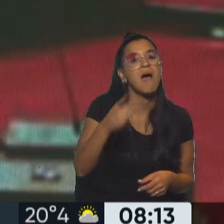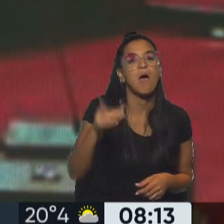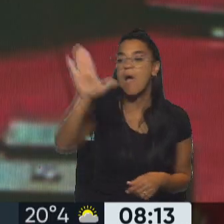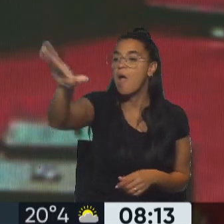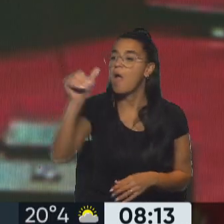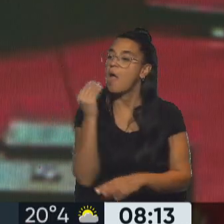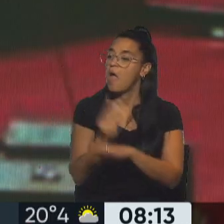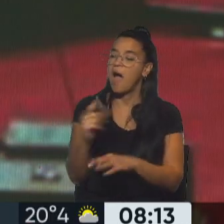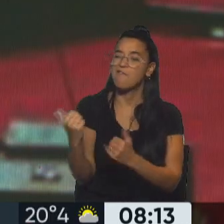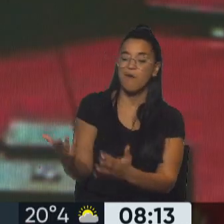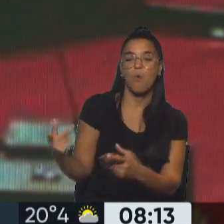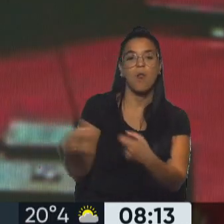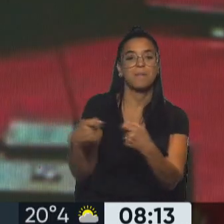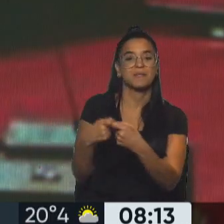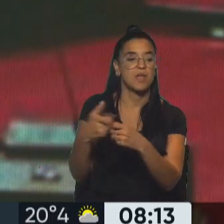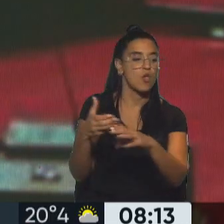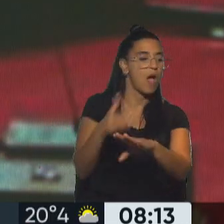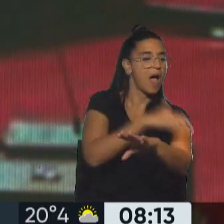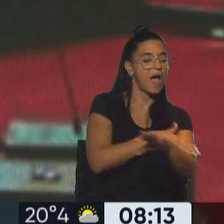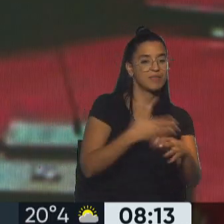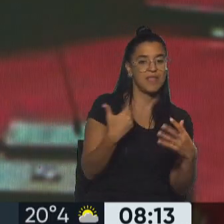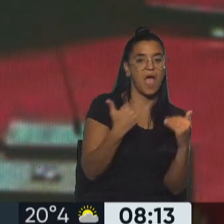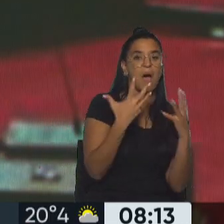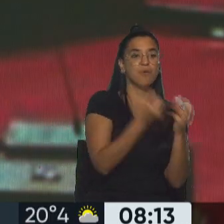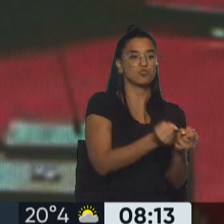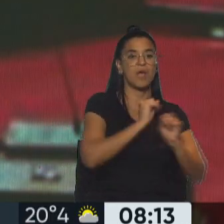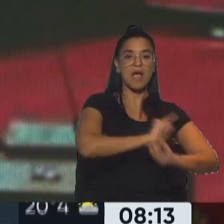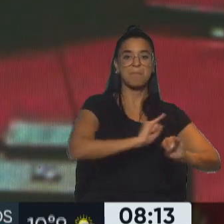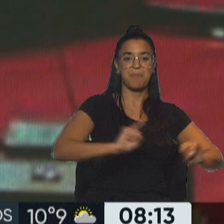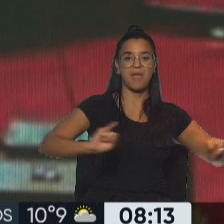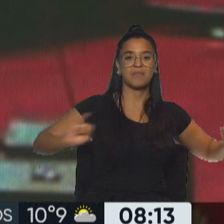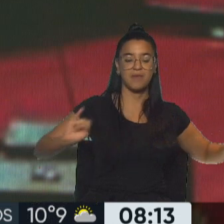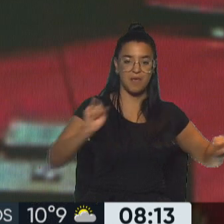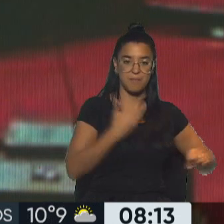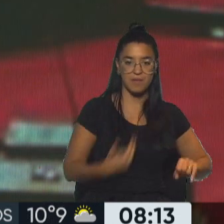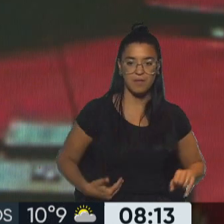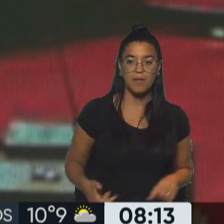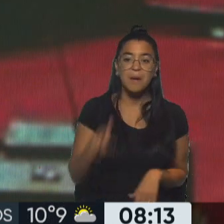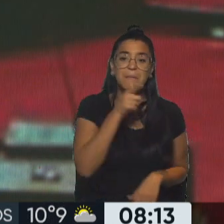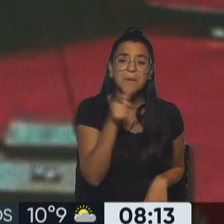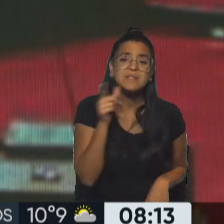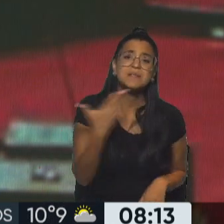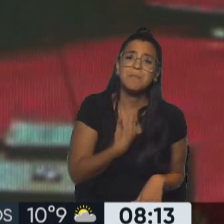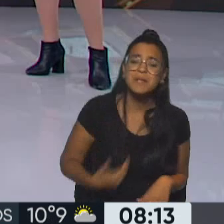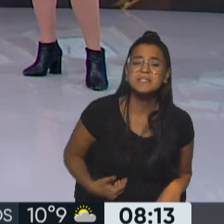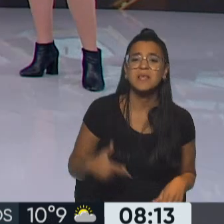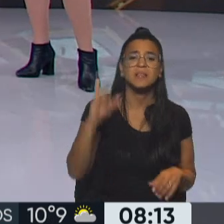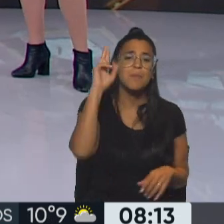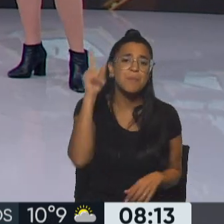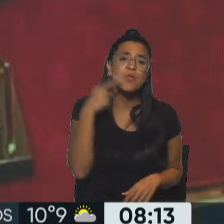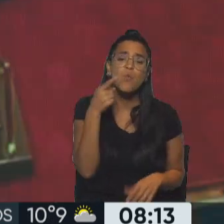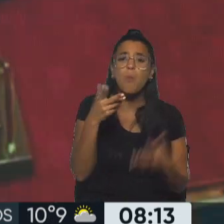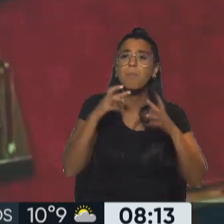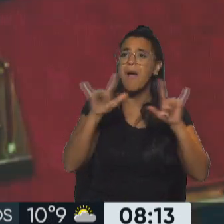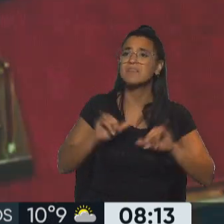o favorecer empresarios que habían colaborado en su campaña presidencial parece que no tienen Paz los presidentes de Perú con los casos de